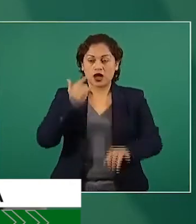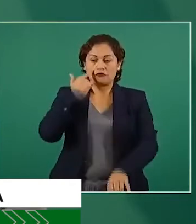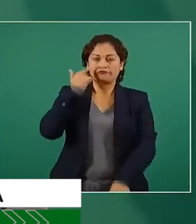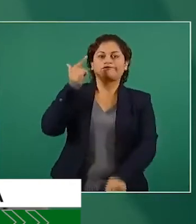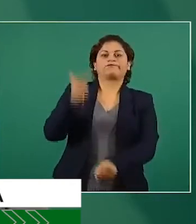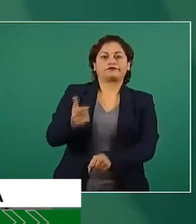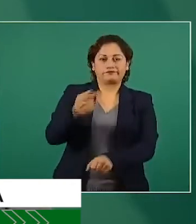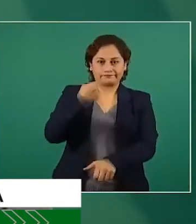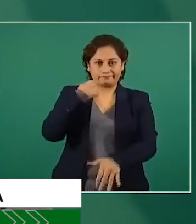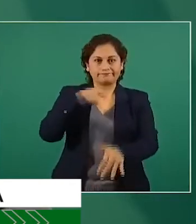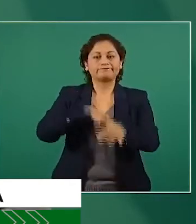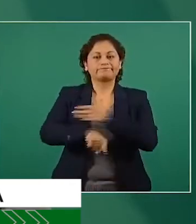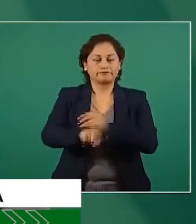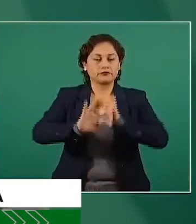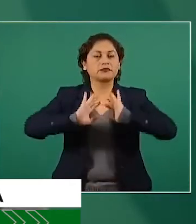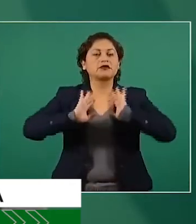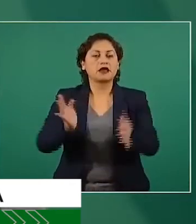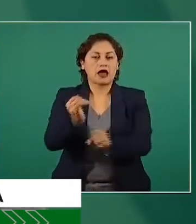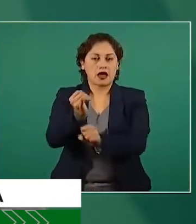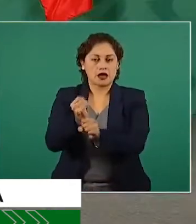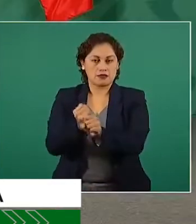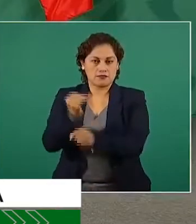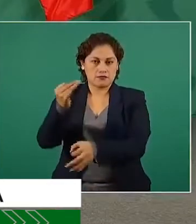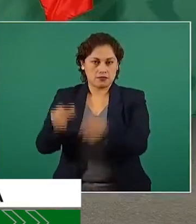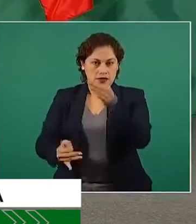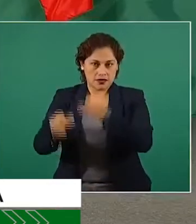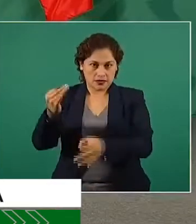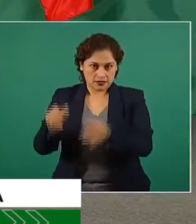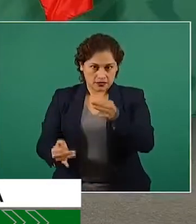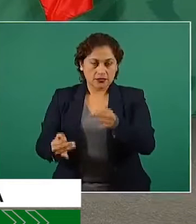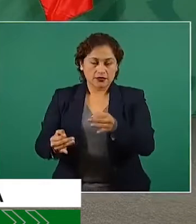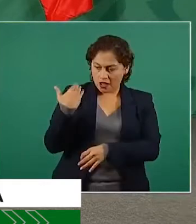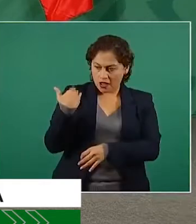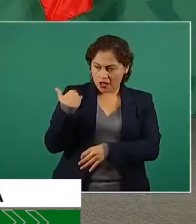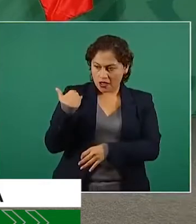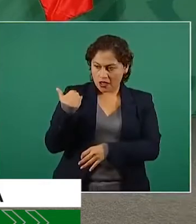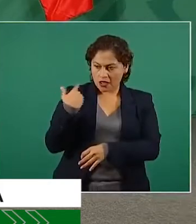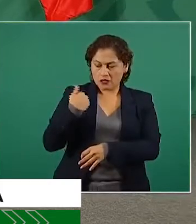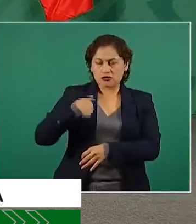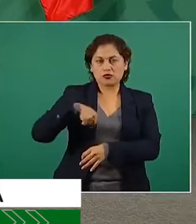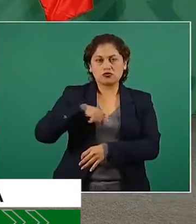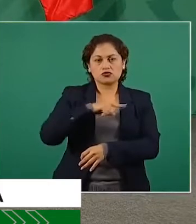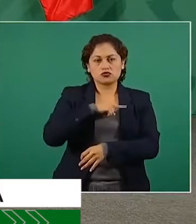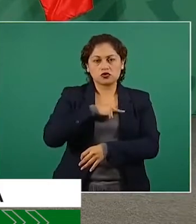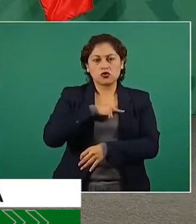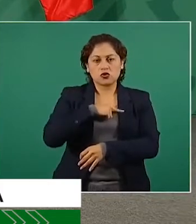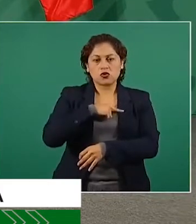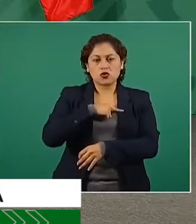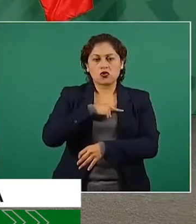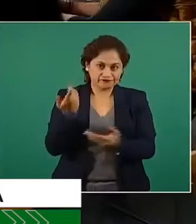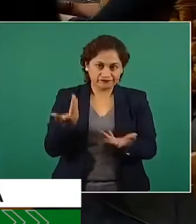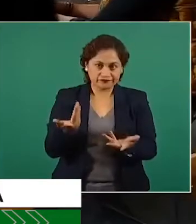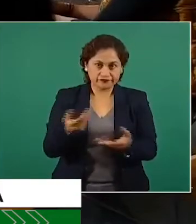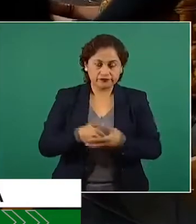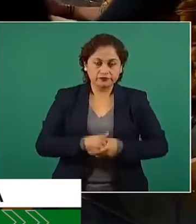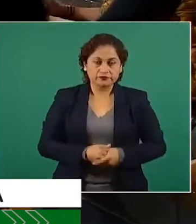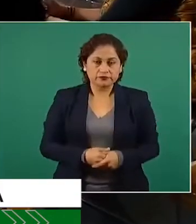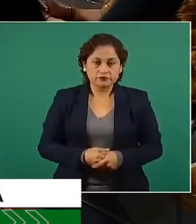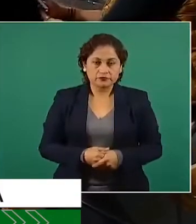planta hidroeléctrica de Chicoacén 2 en Chiapas. Acabamos de perder en tribunales internacionales